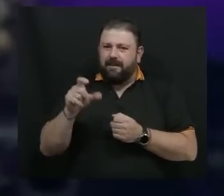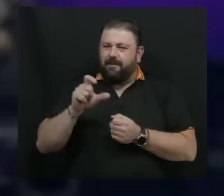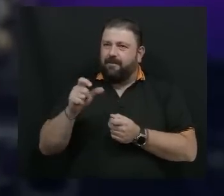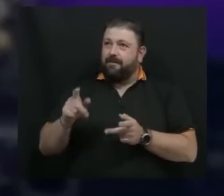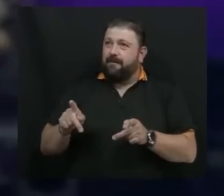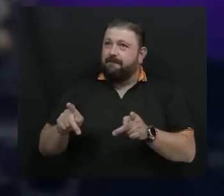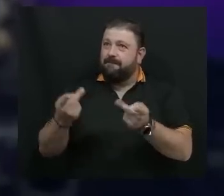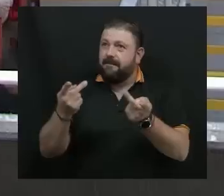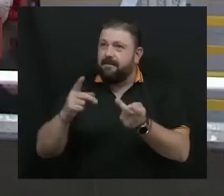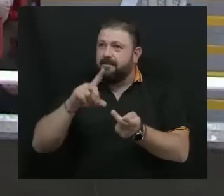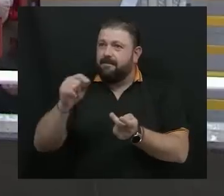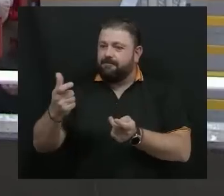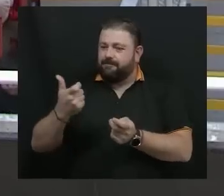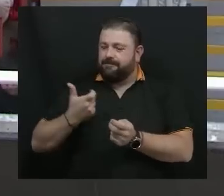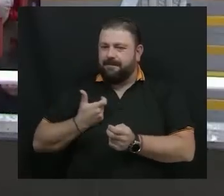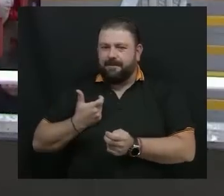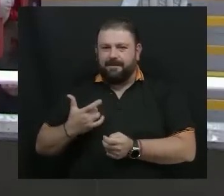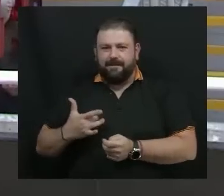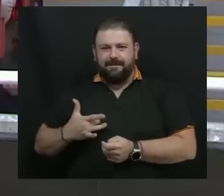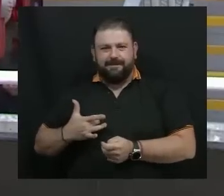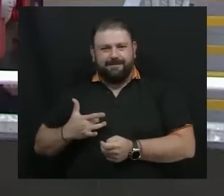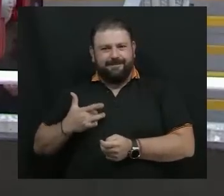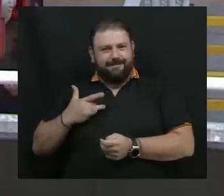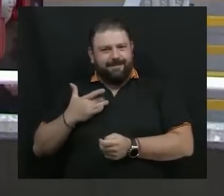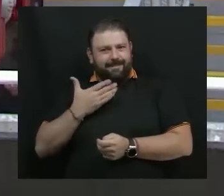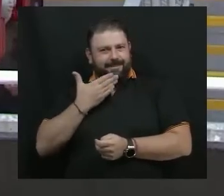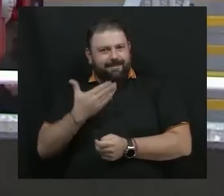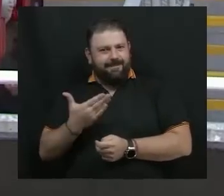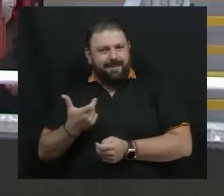bolsa? Ay, yo metía la mano al bolsillo,